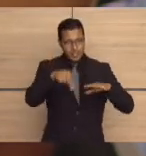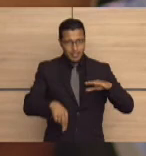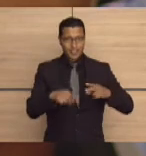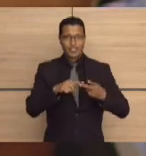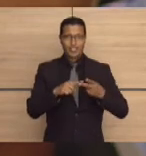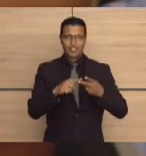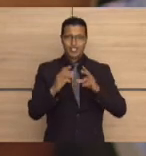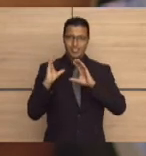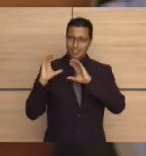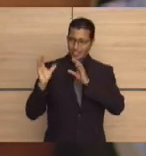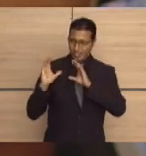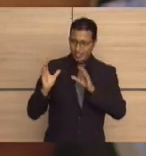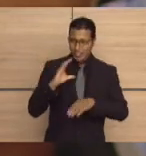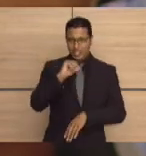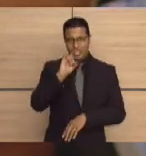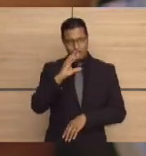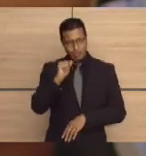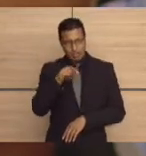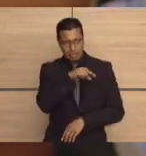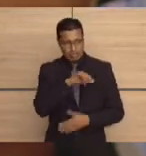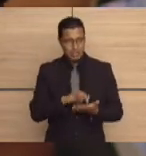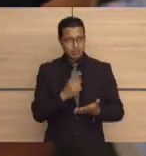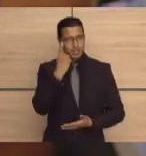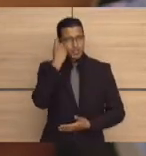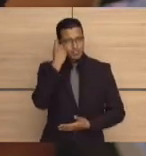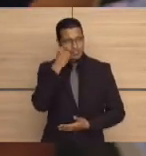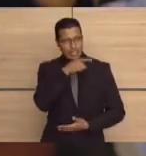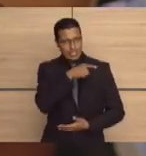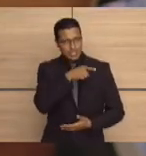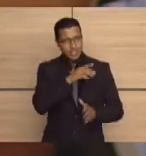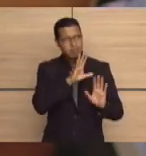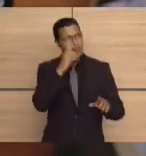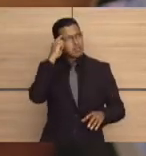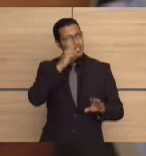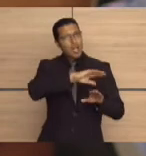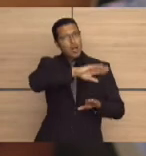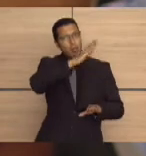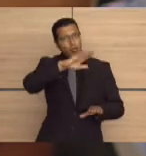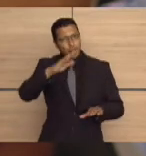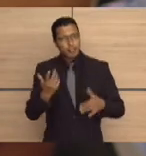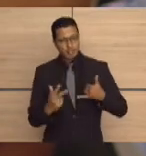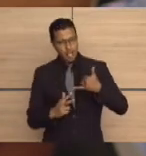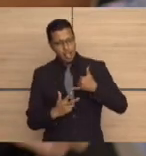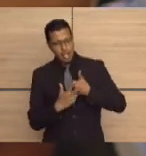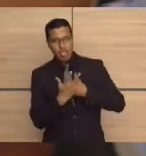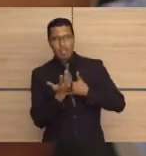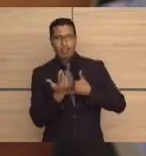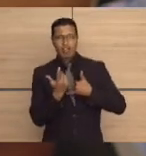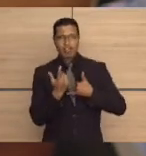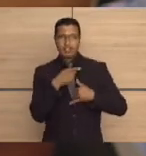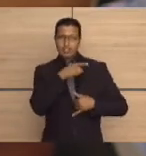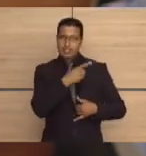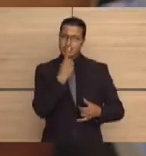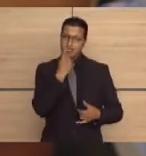Cauca, donde pesa mucho más una idea como de la región montañosa y de la región andina que de la región del